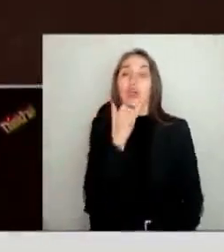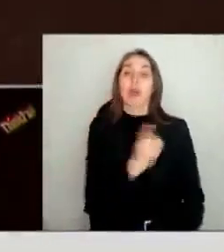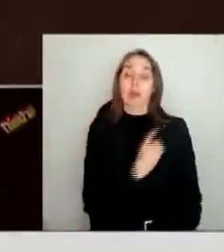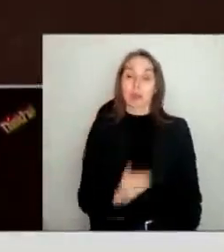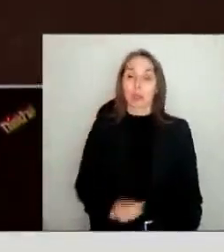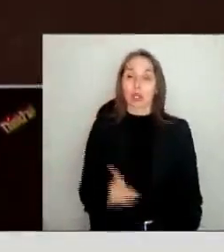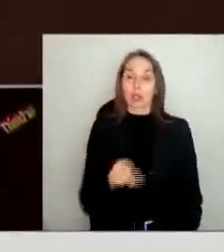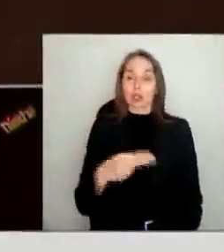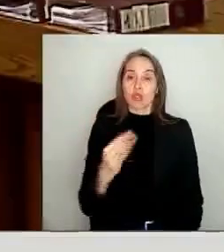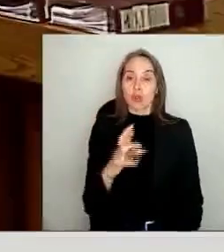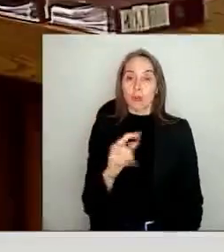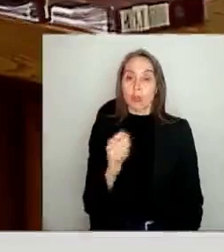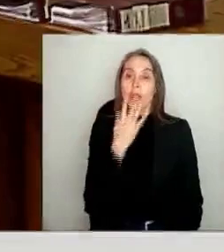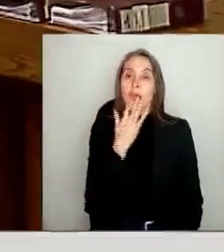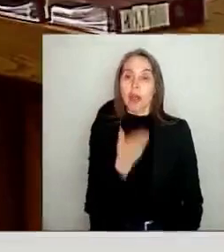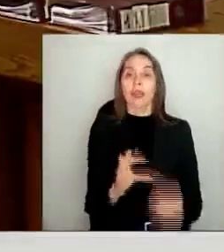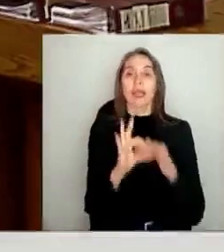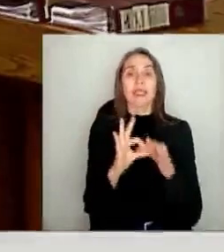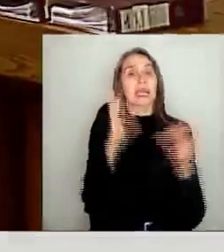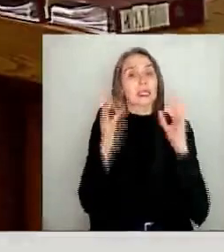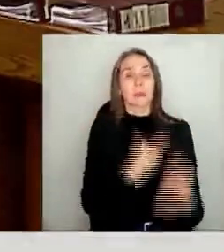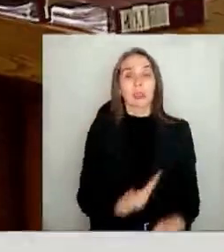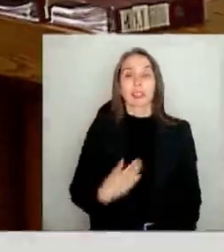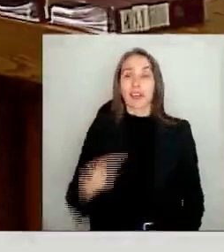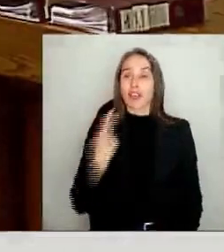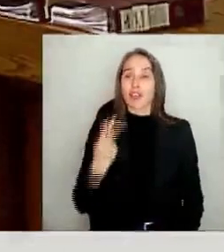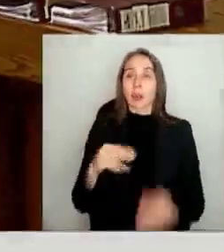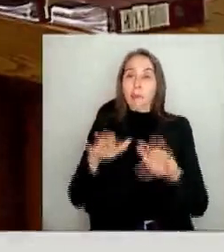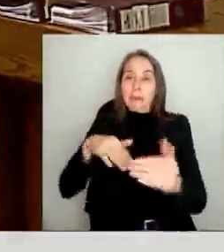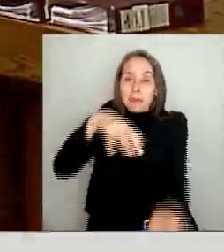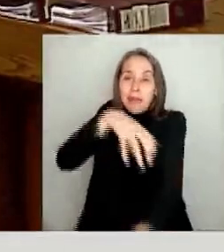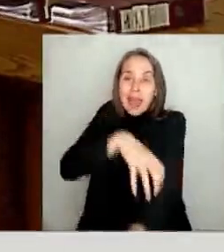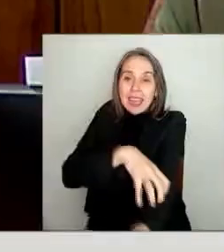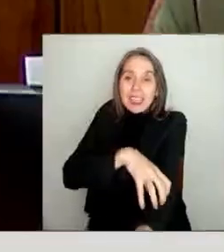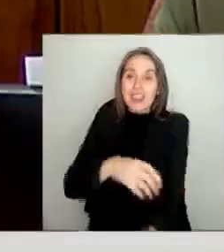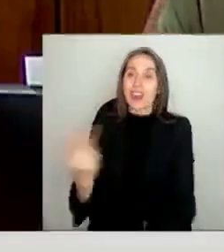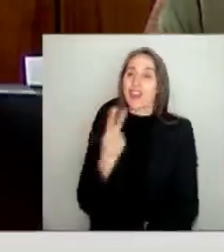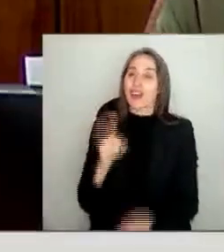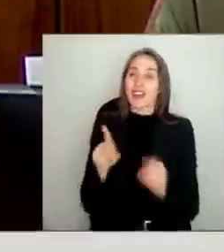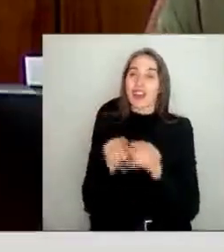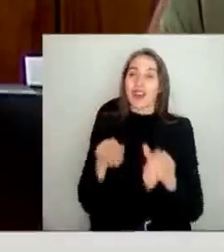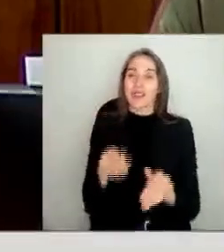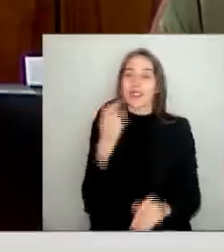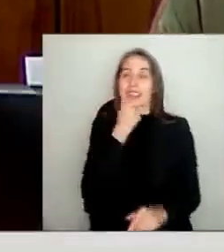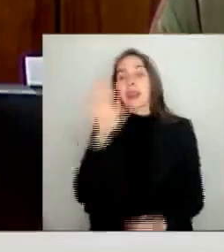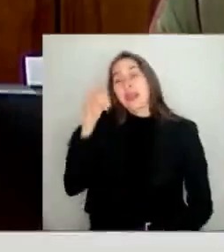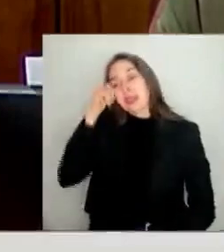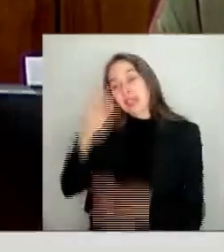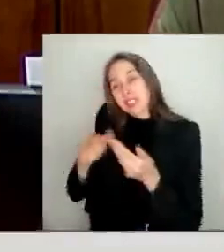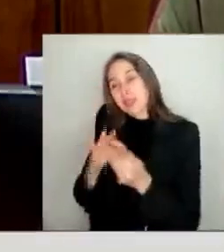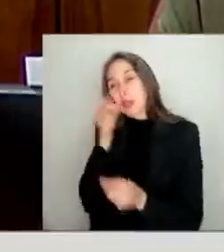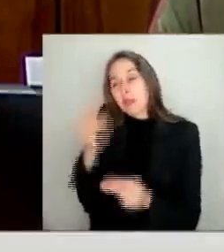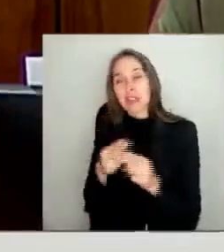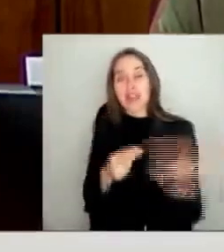palabra Gracias señor presidentea somos de la misma región pero pero no somos los mis eh esta discusión es sumamente importante